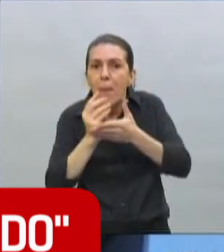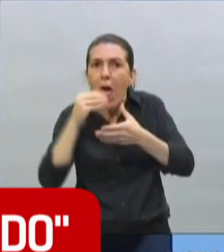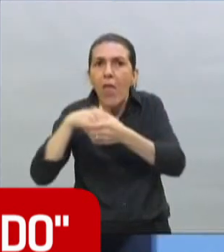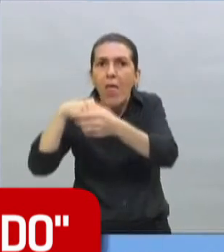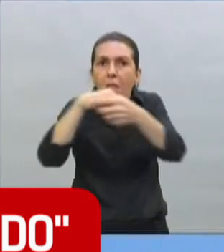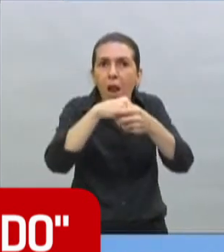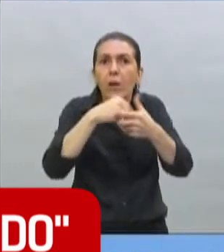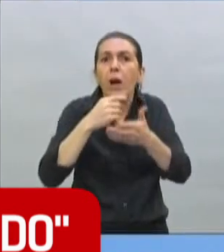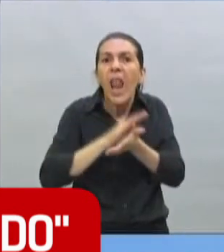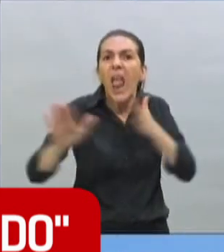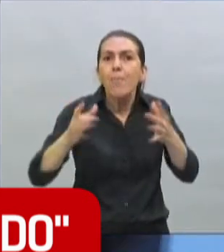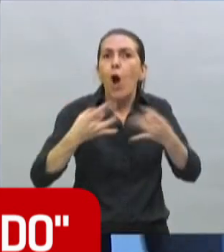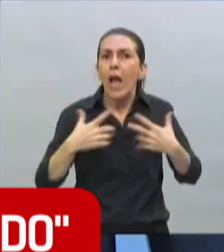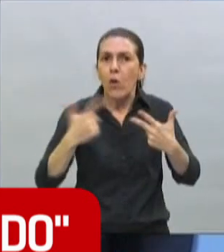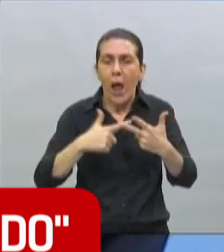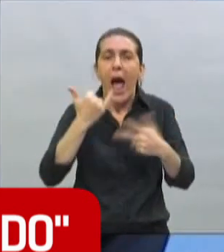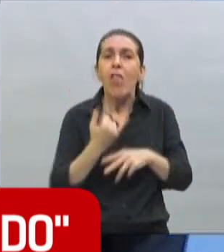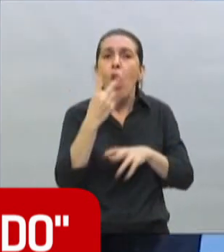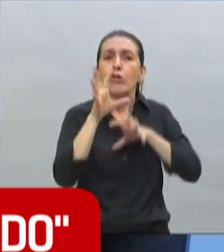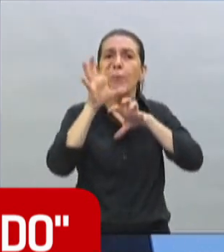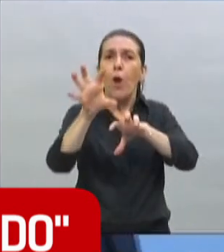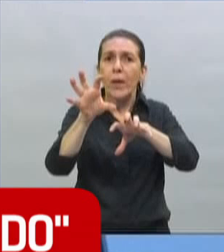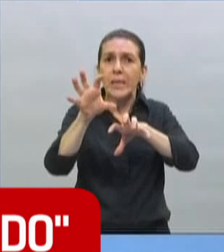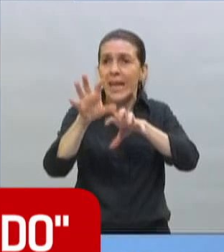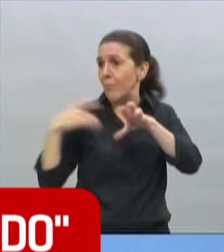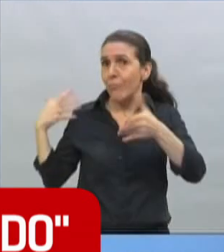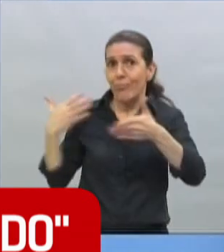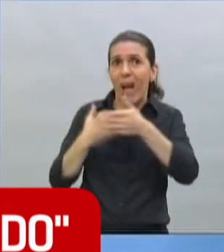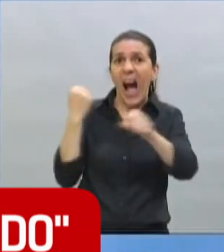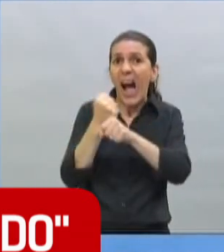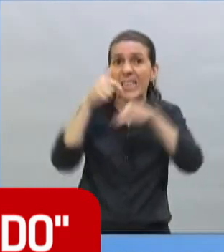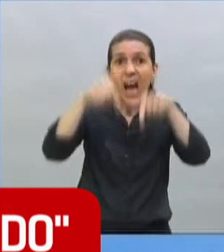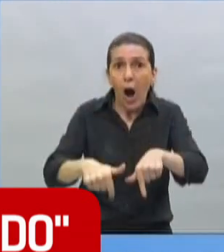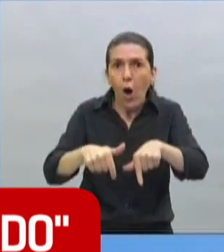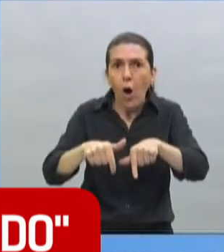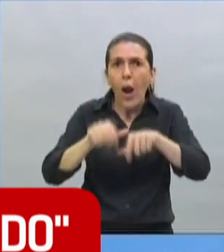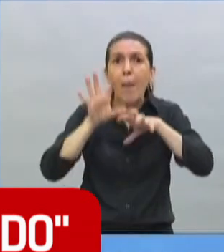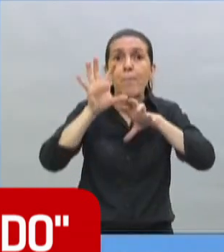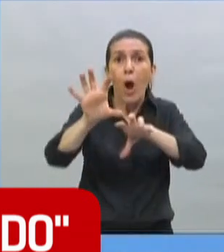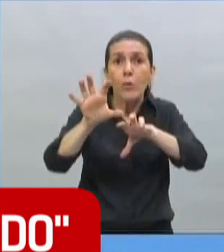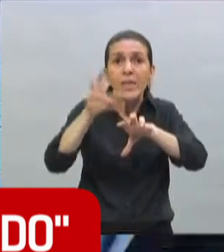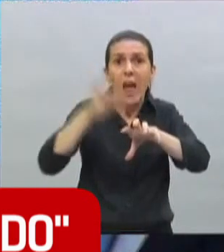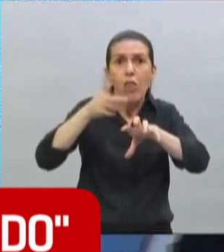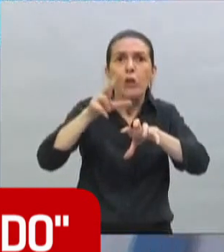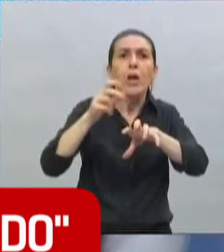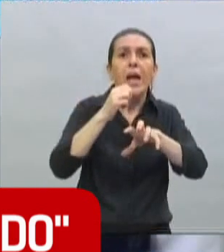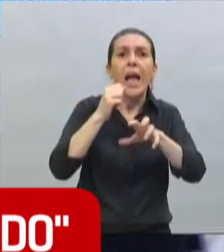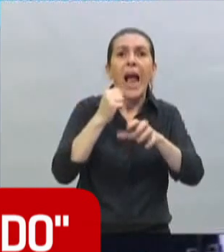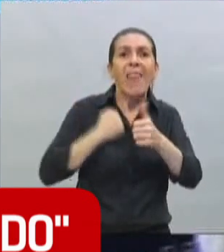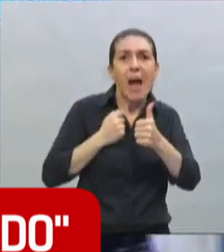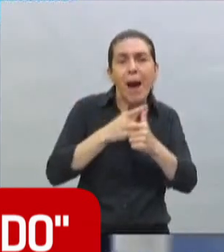registran contagios. Hay 2 provincias que hasta el día de hoy siguen sin registrar ningún tipo de contagios, que son Catamarca y